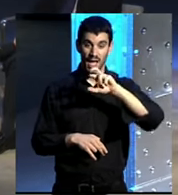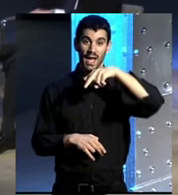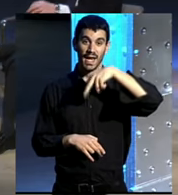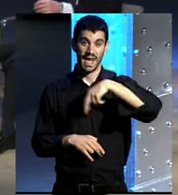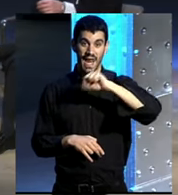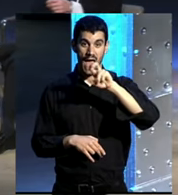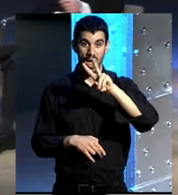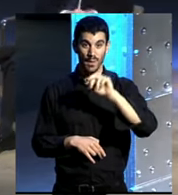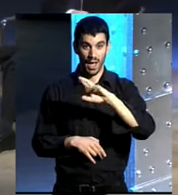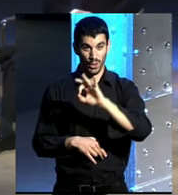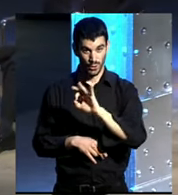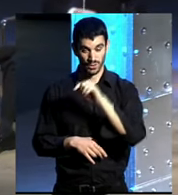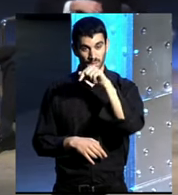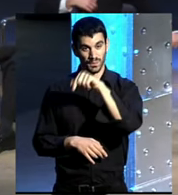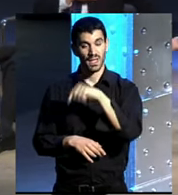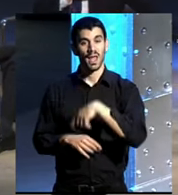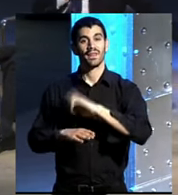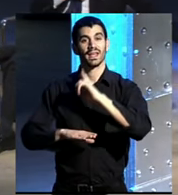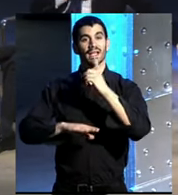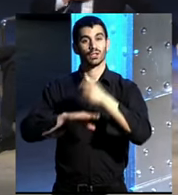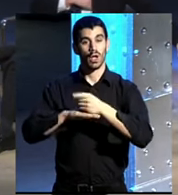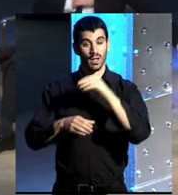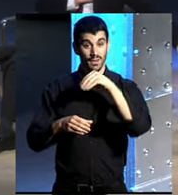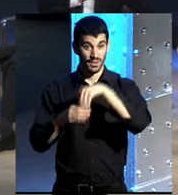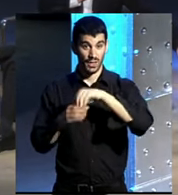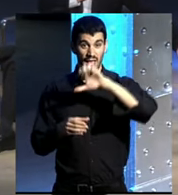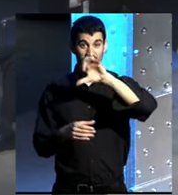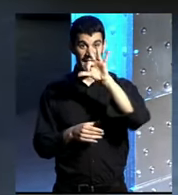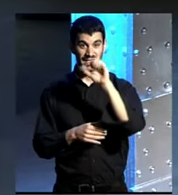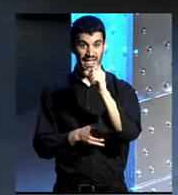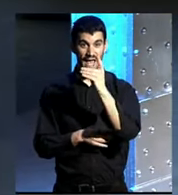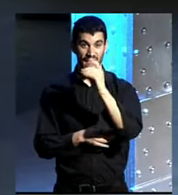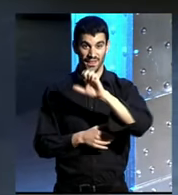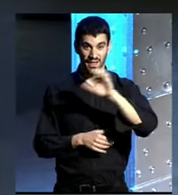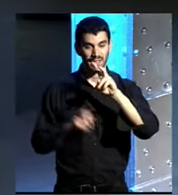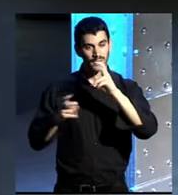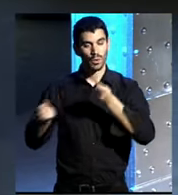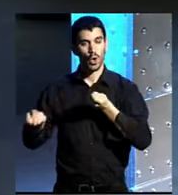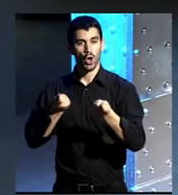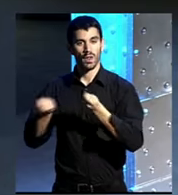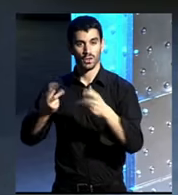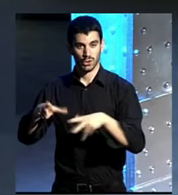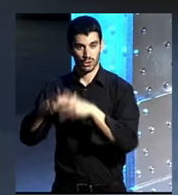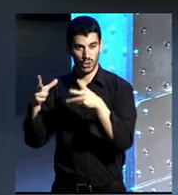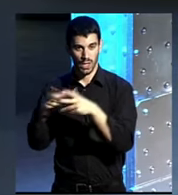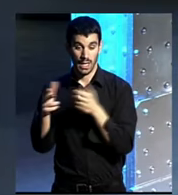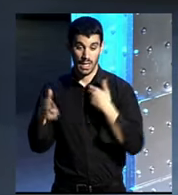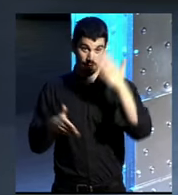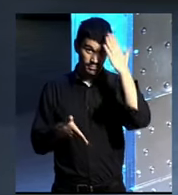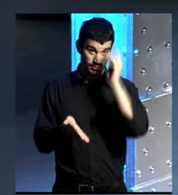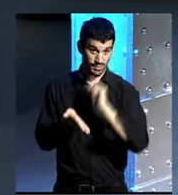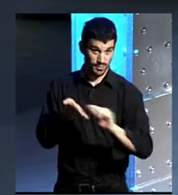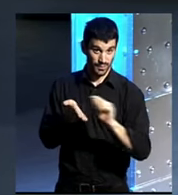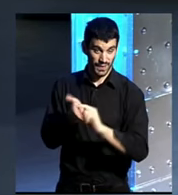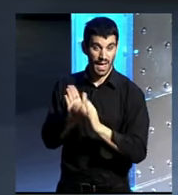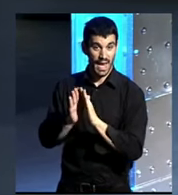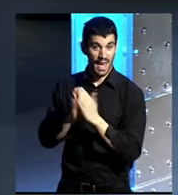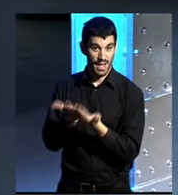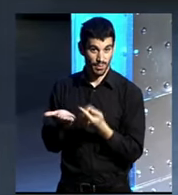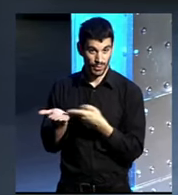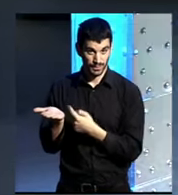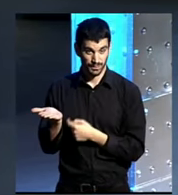Instituto de Innovación Social de ESADE, que ha sido la coordinadora del libro y que nos va a dedicar unas palabras.